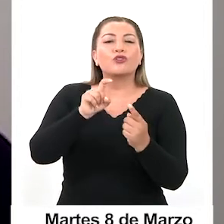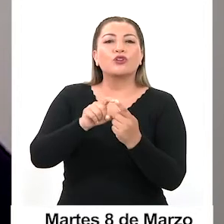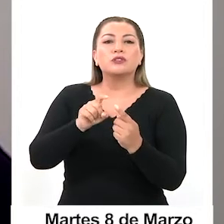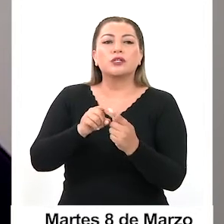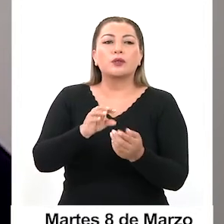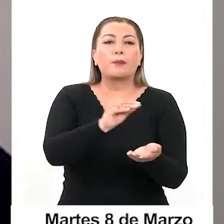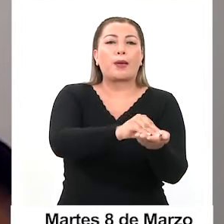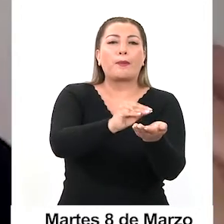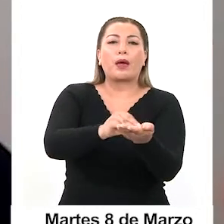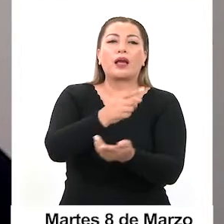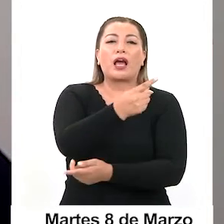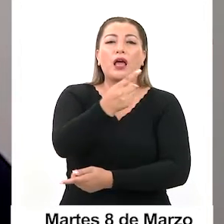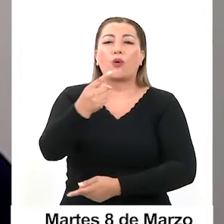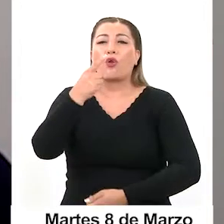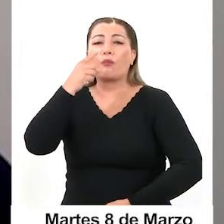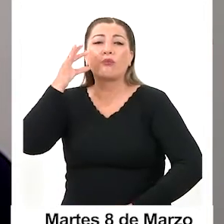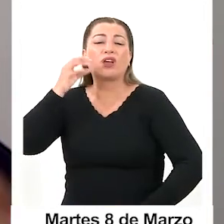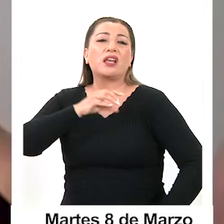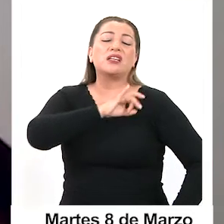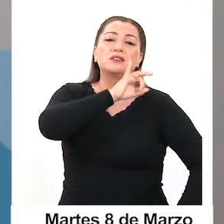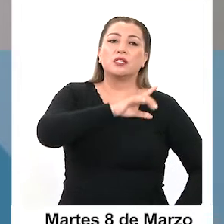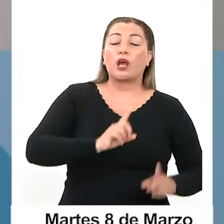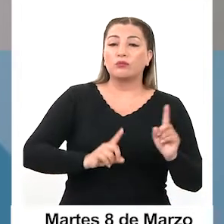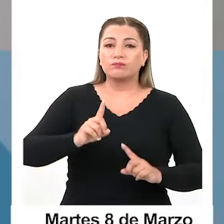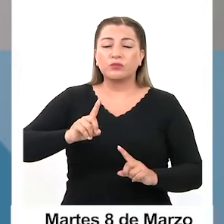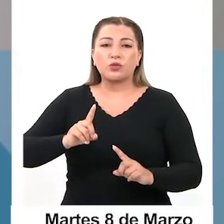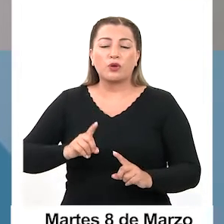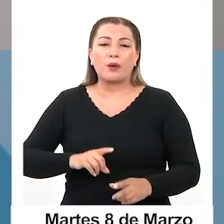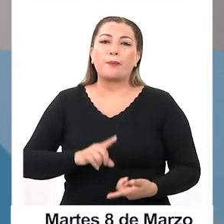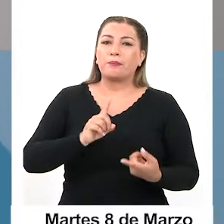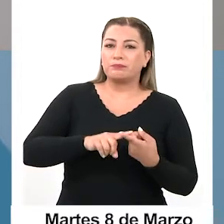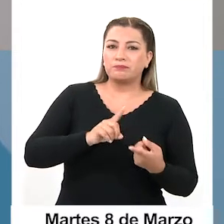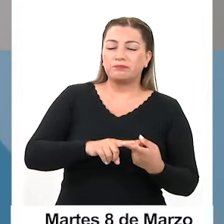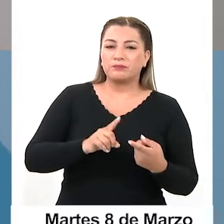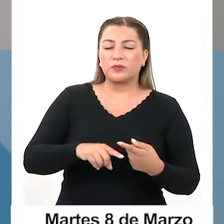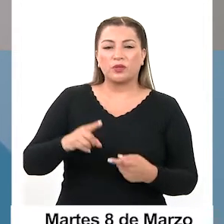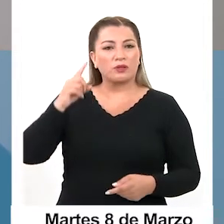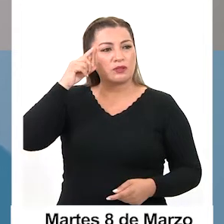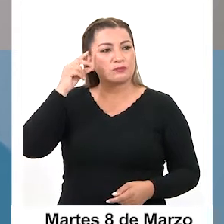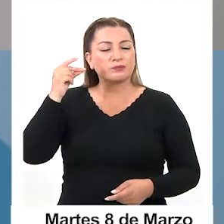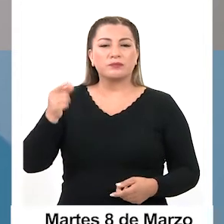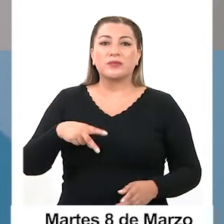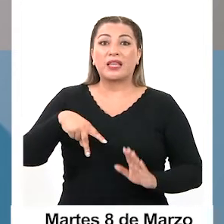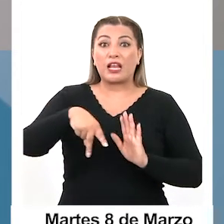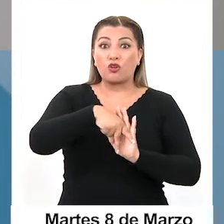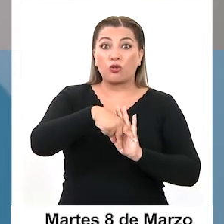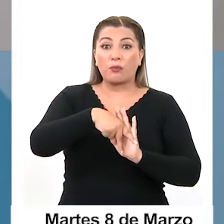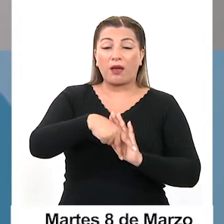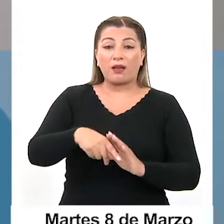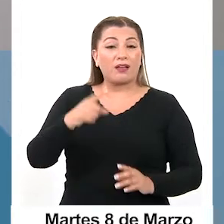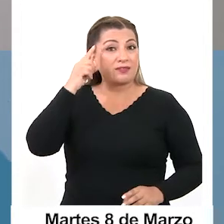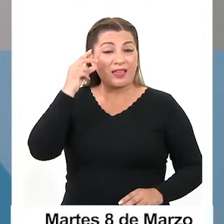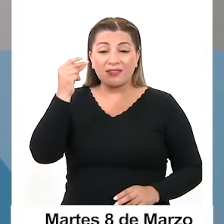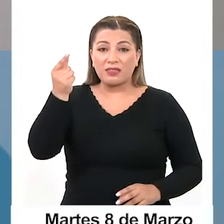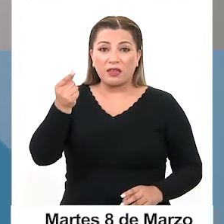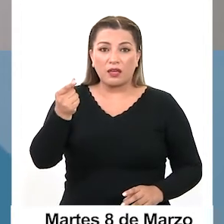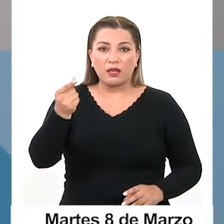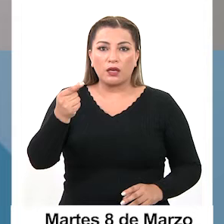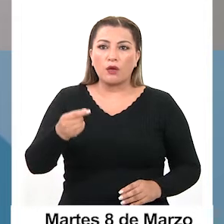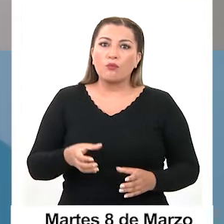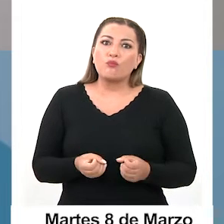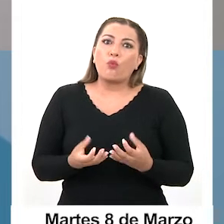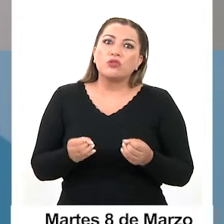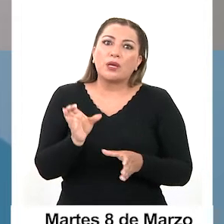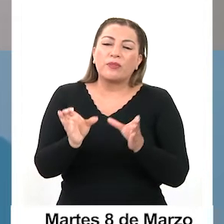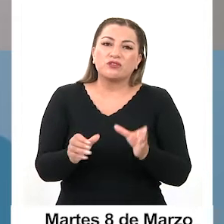la gran mayoría de los chilenos. Hay gente que ha participado, el proceso de iniciativas populares de normas fue bastante grande, pero obviamente quedó mucha